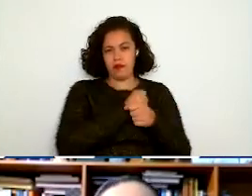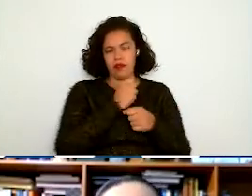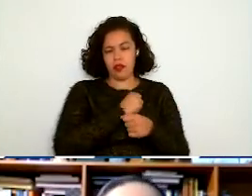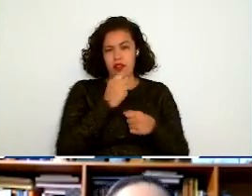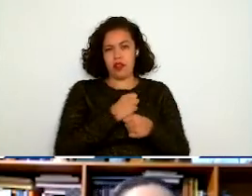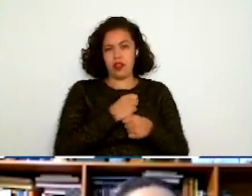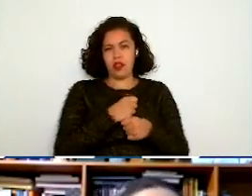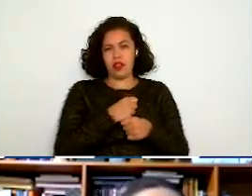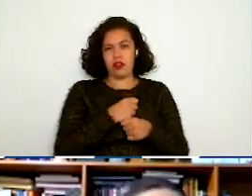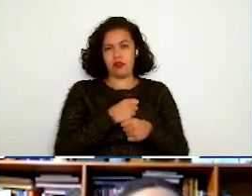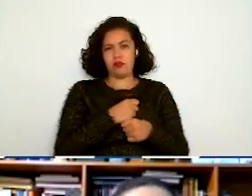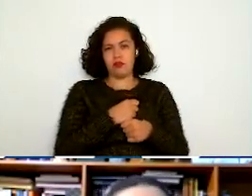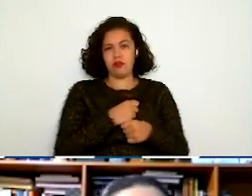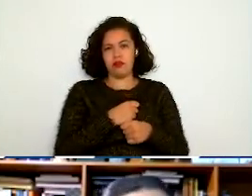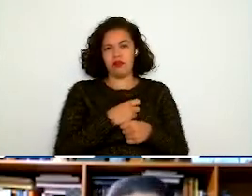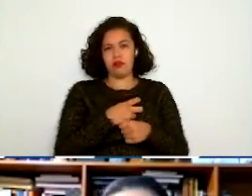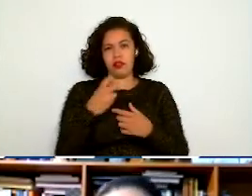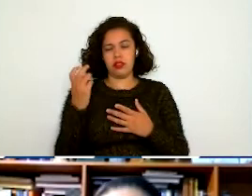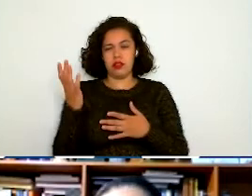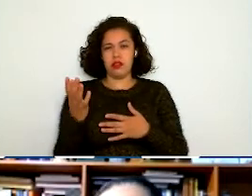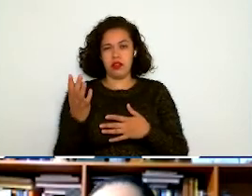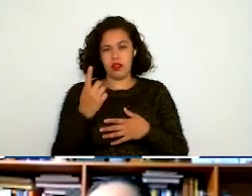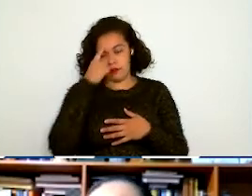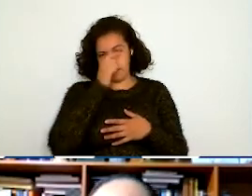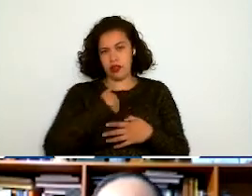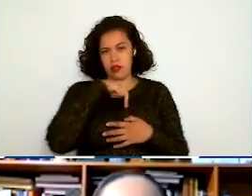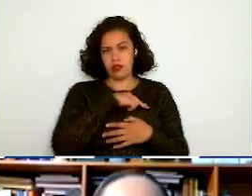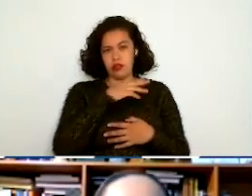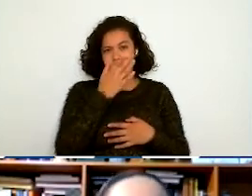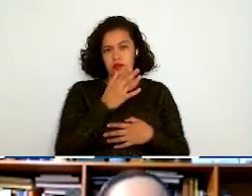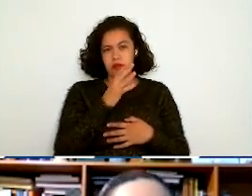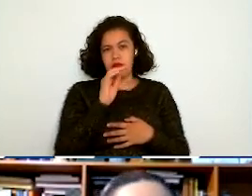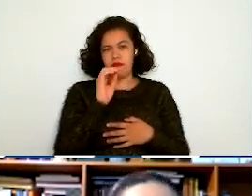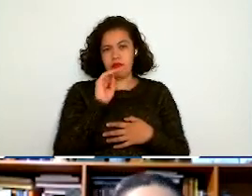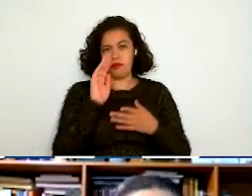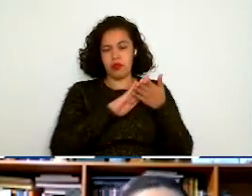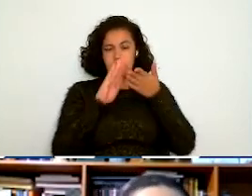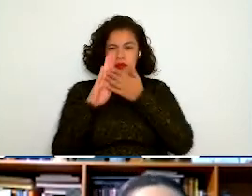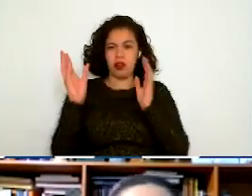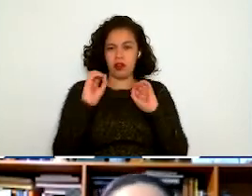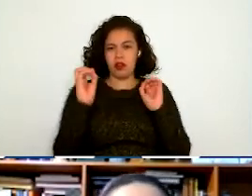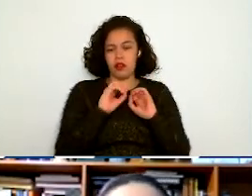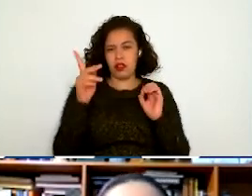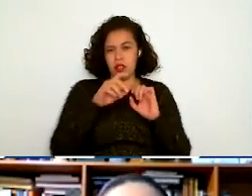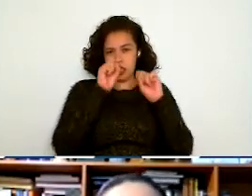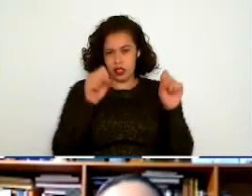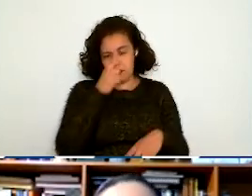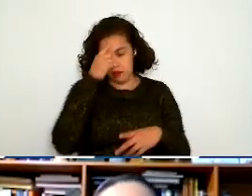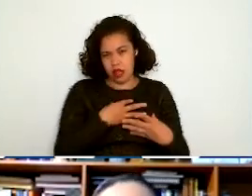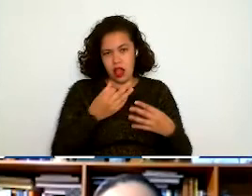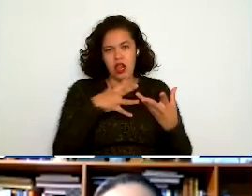insisto. Estos al menos son como los tres que veíamos, ¿no? Estos tres enfoques. Hoy vamos a ver esto del sistema de calidad